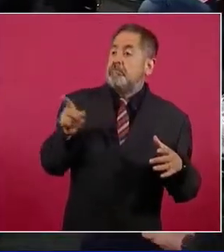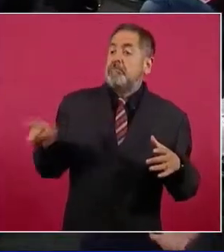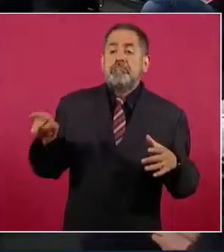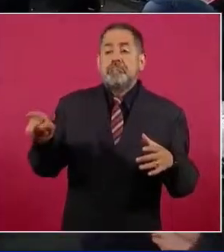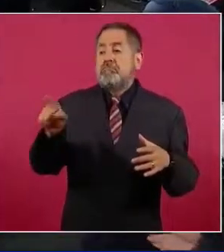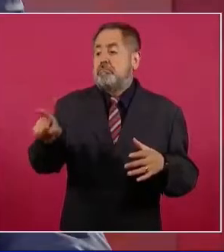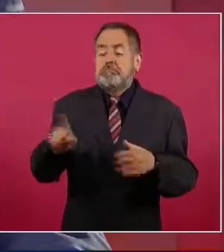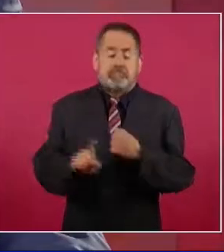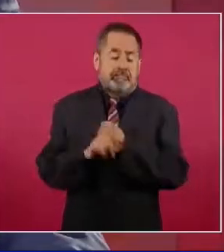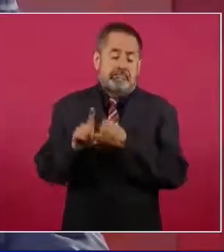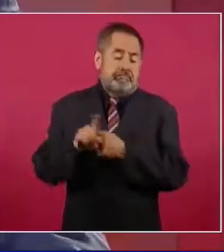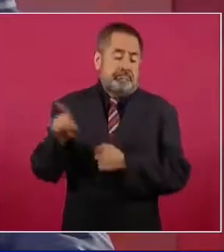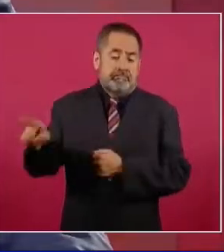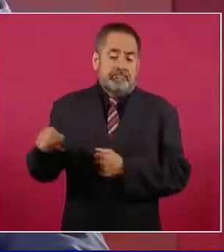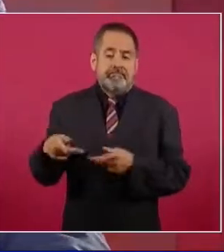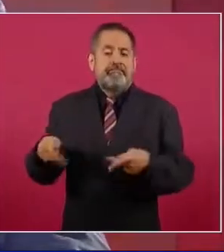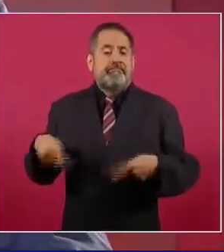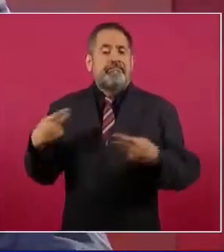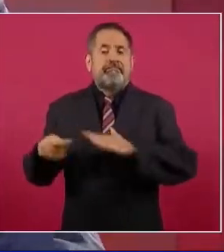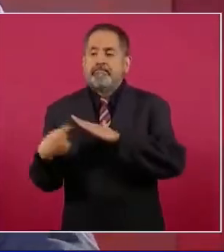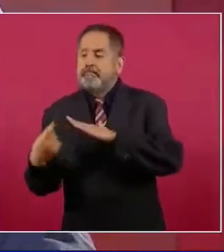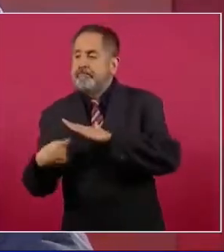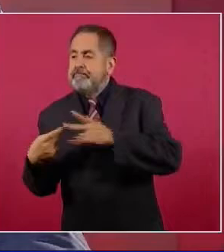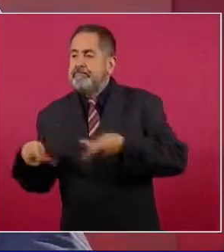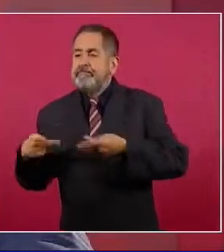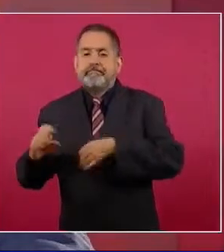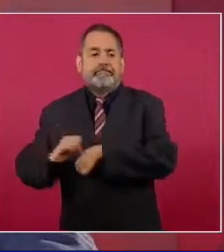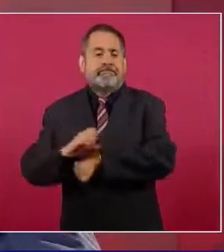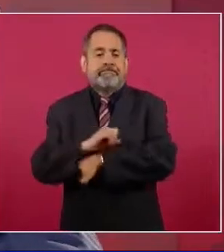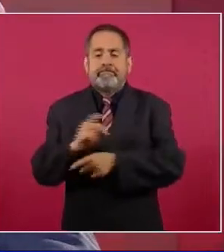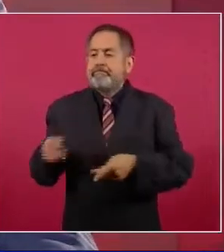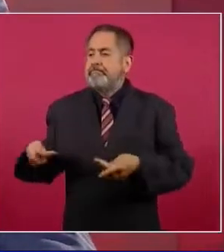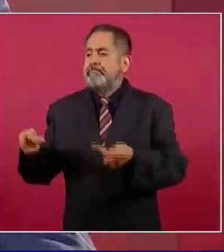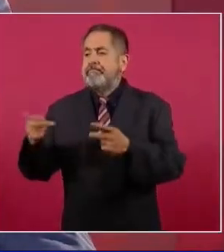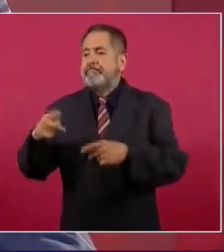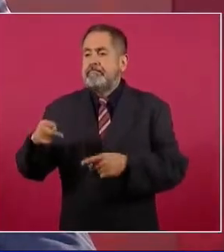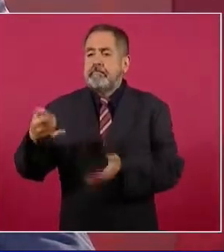que los de la economía informal no pagaban impuestos, cuando